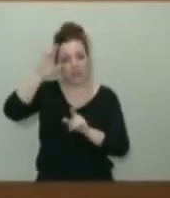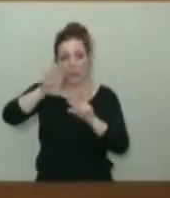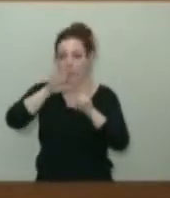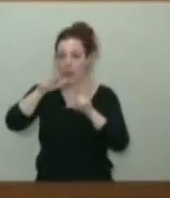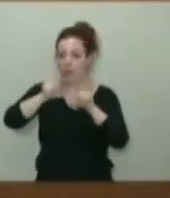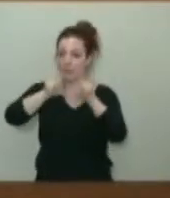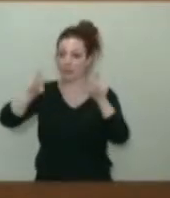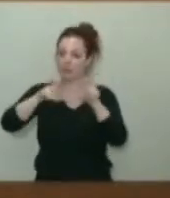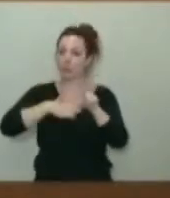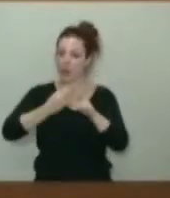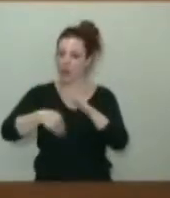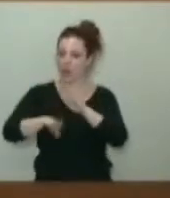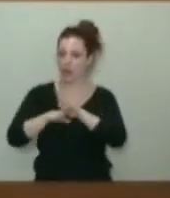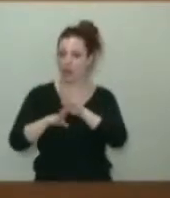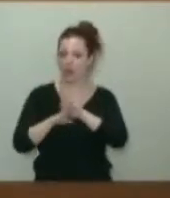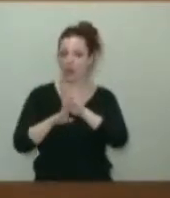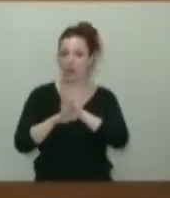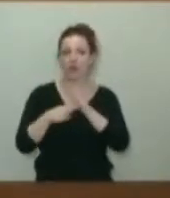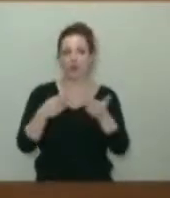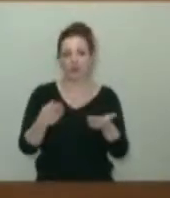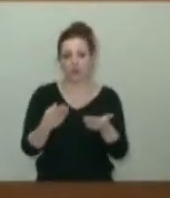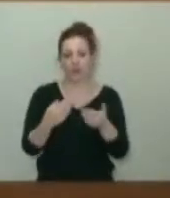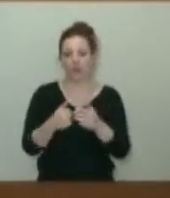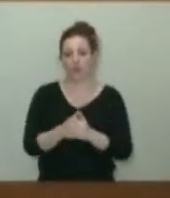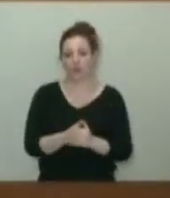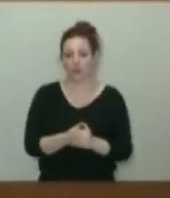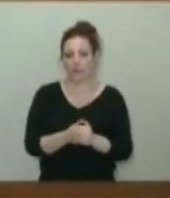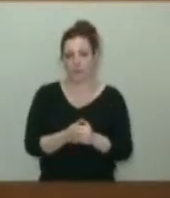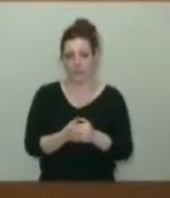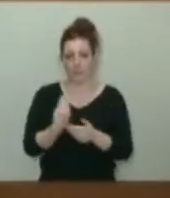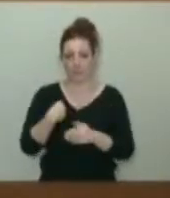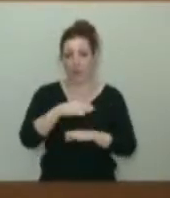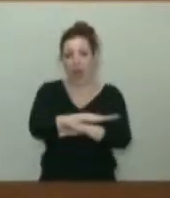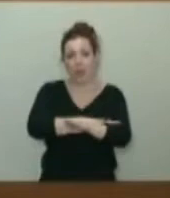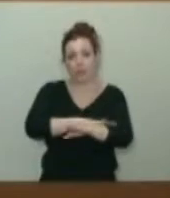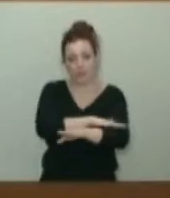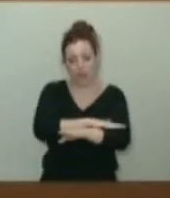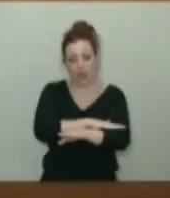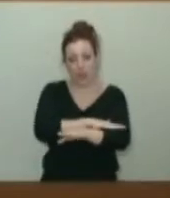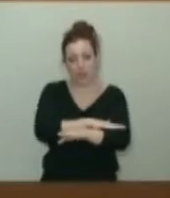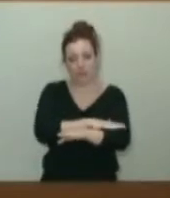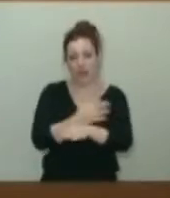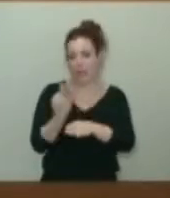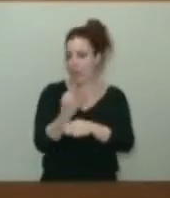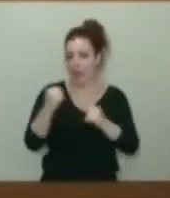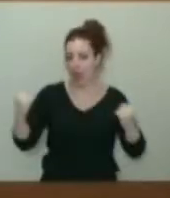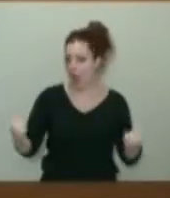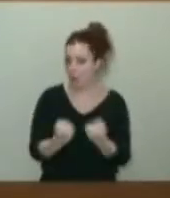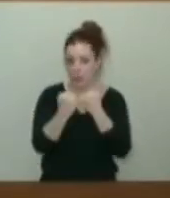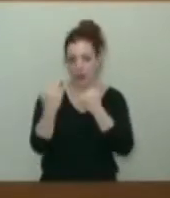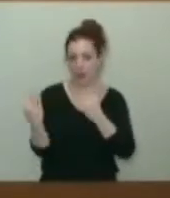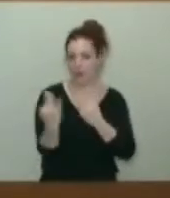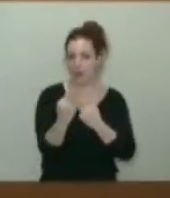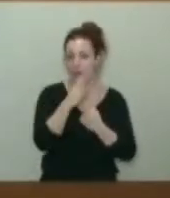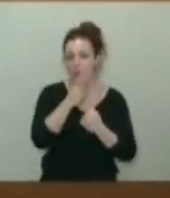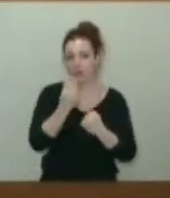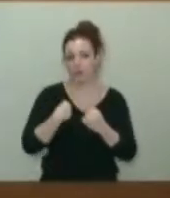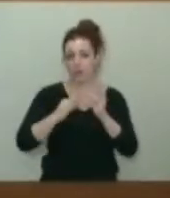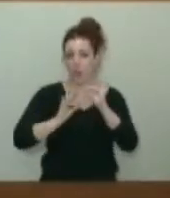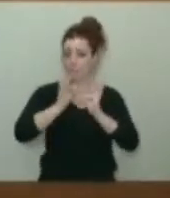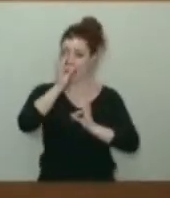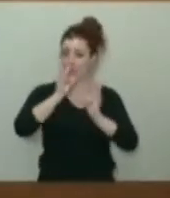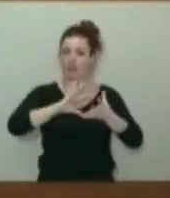ellas. Ante este desalentador panorama, desde las administraciones se debe pasar a la acción y procurar que las